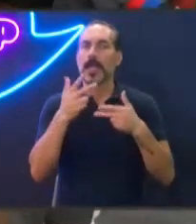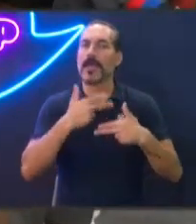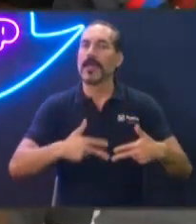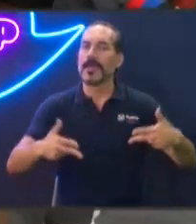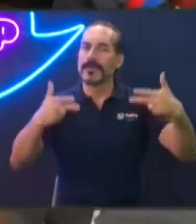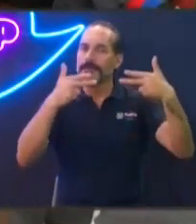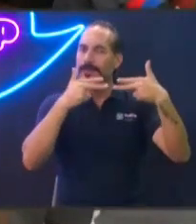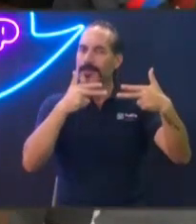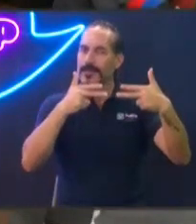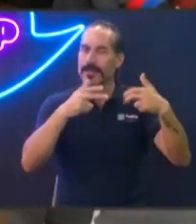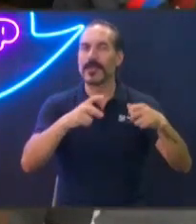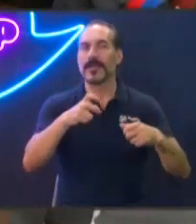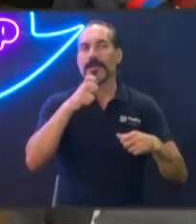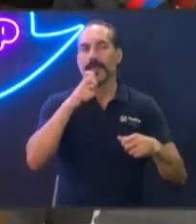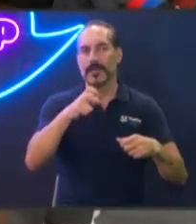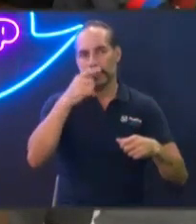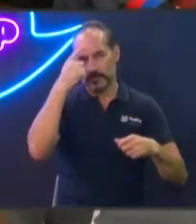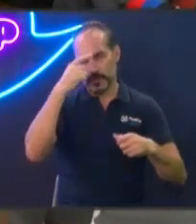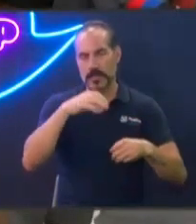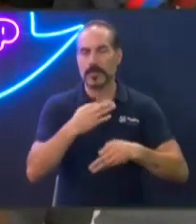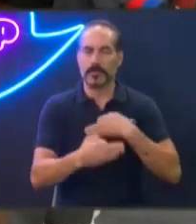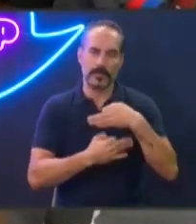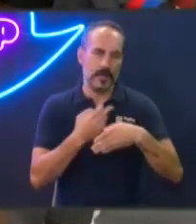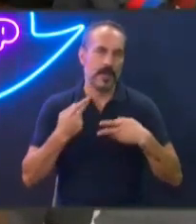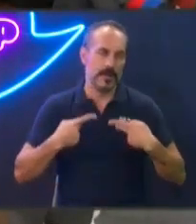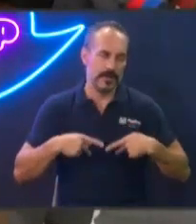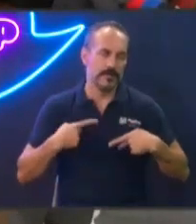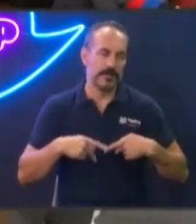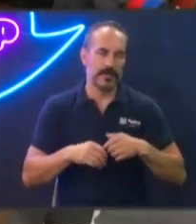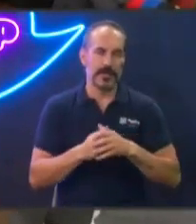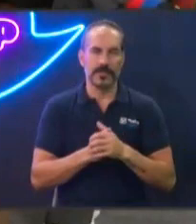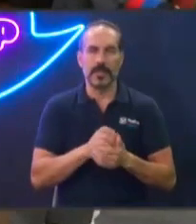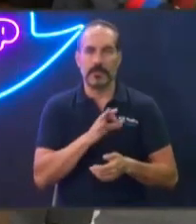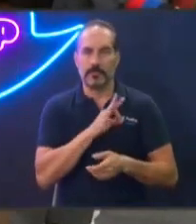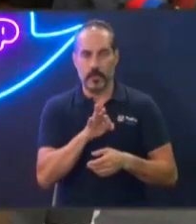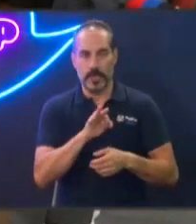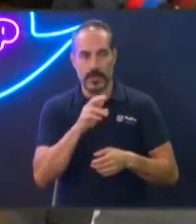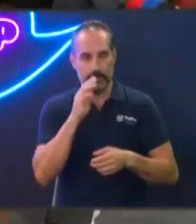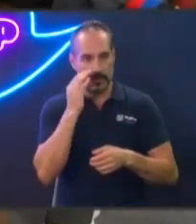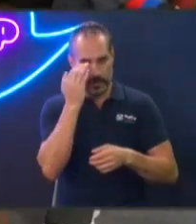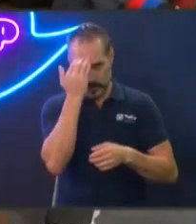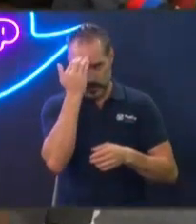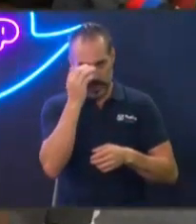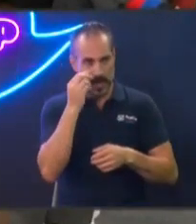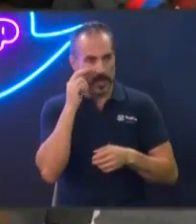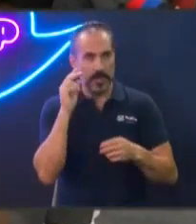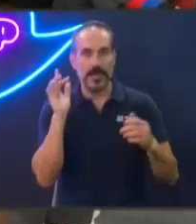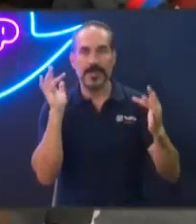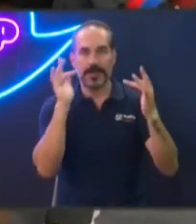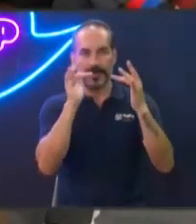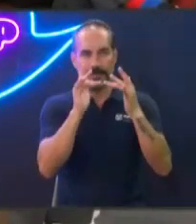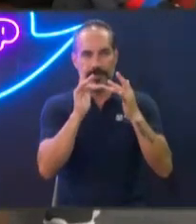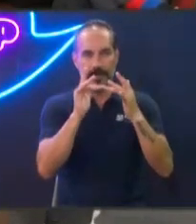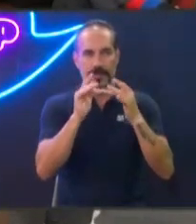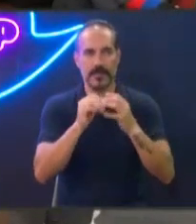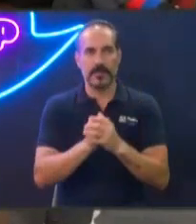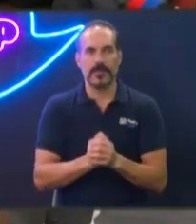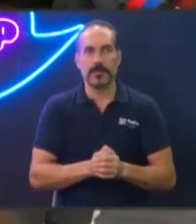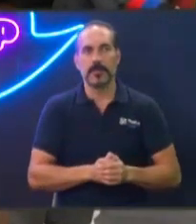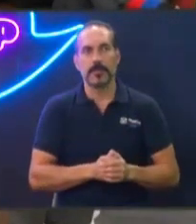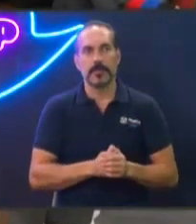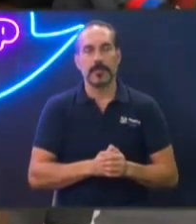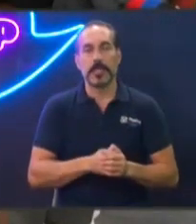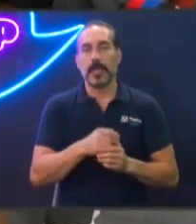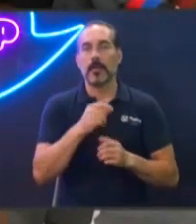abierta esta esta posibilidad de que de vez en cuando podamos vernos de forma presencial para hacer algún tipo de taller o de de actividades es un diplomado que dura